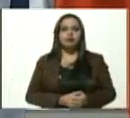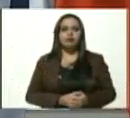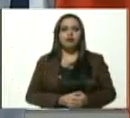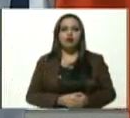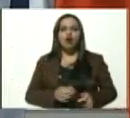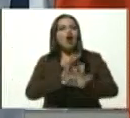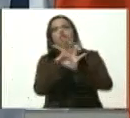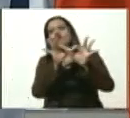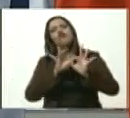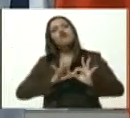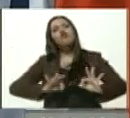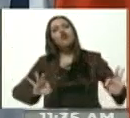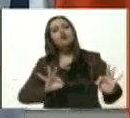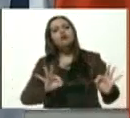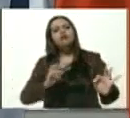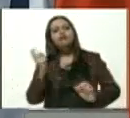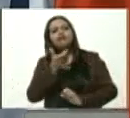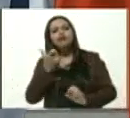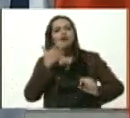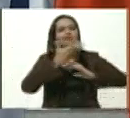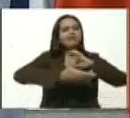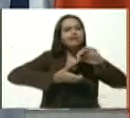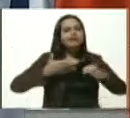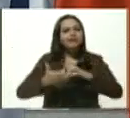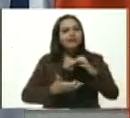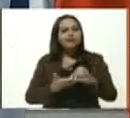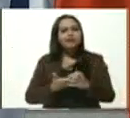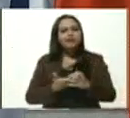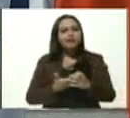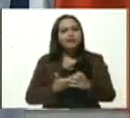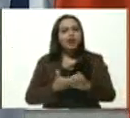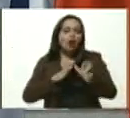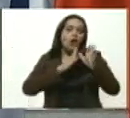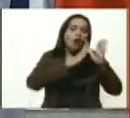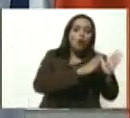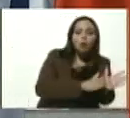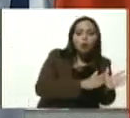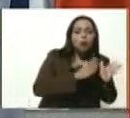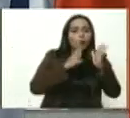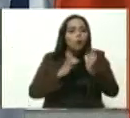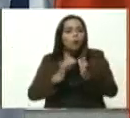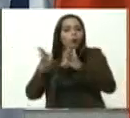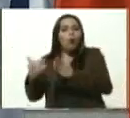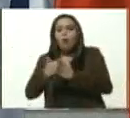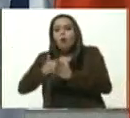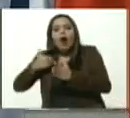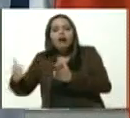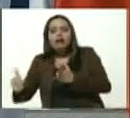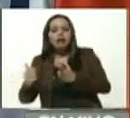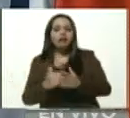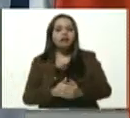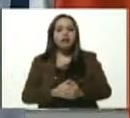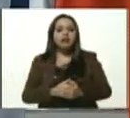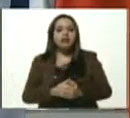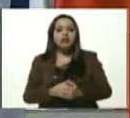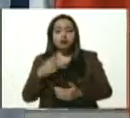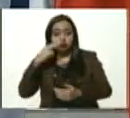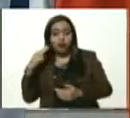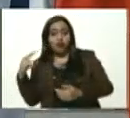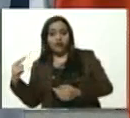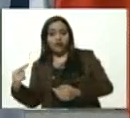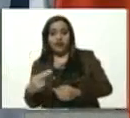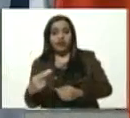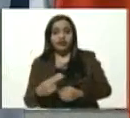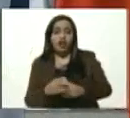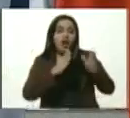que por A, por X, por Y o por Z, por como usted la viera, tenían